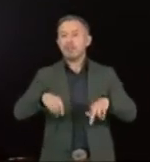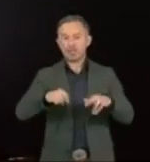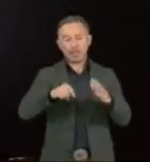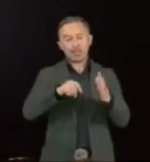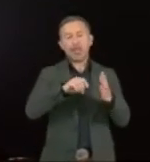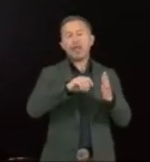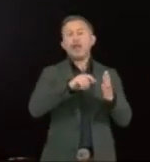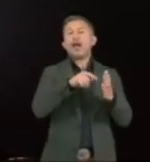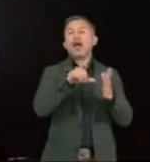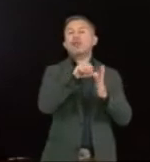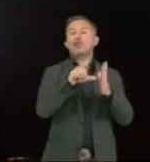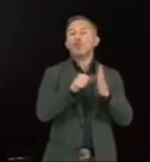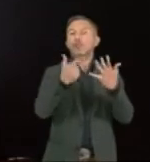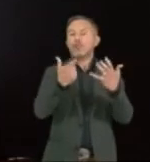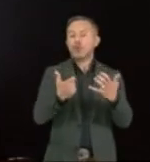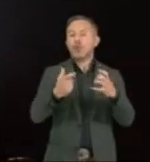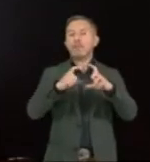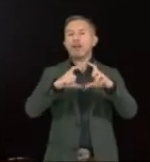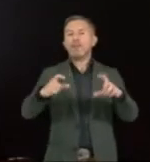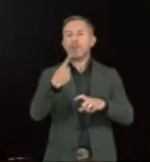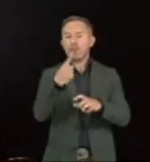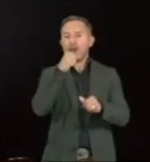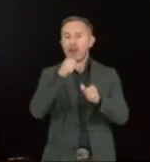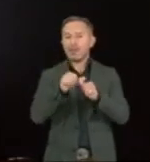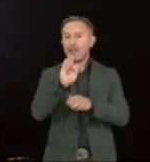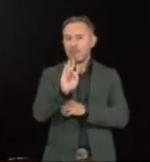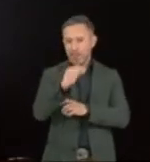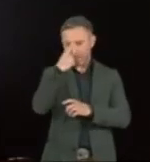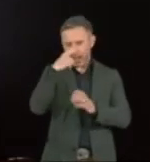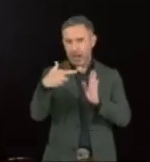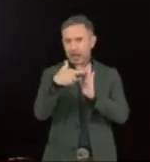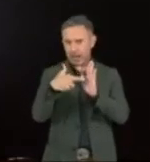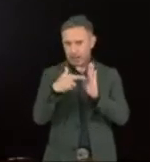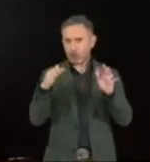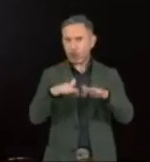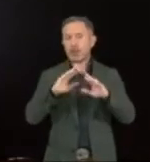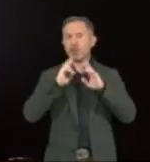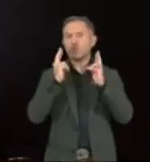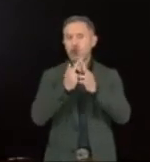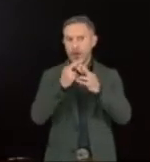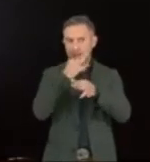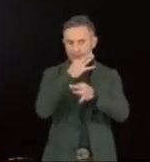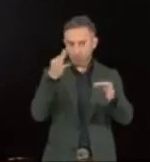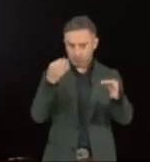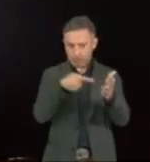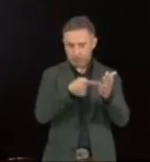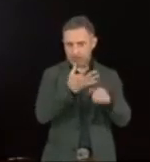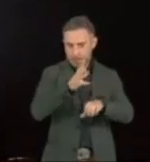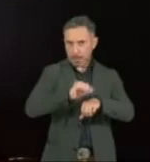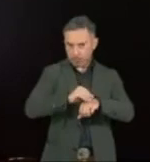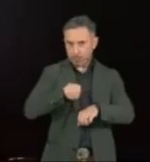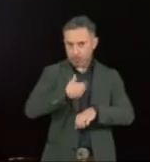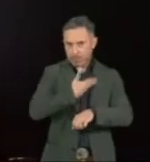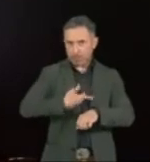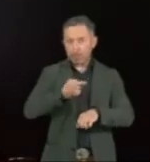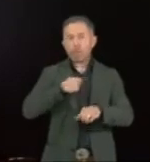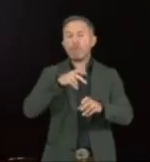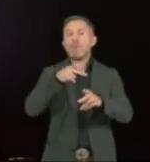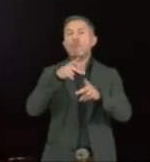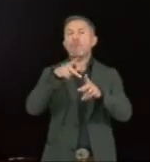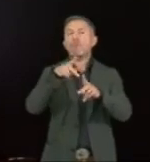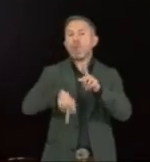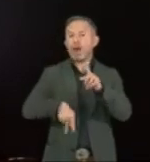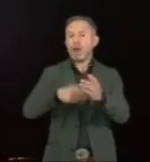artículo séptimo párrafo 1º inciso f del reglamento de sesiones se decreta un receso a fin de continuar con la sesión